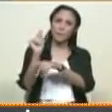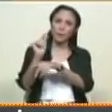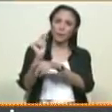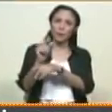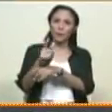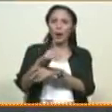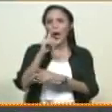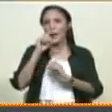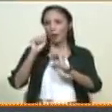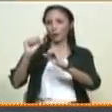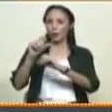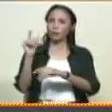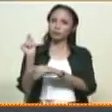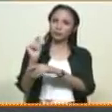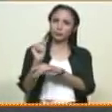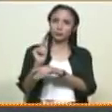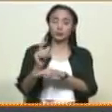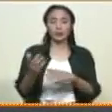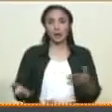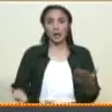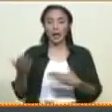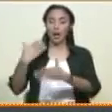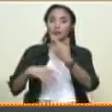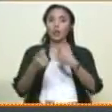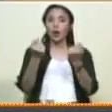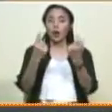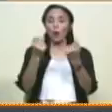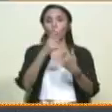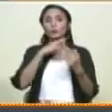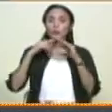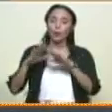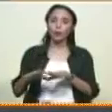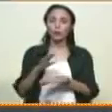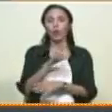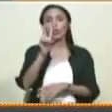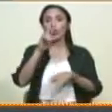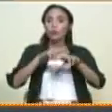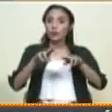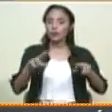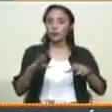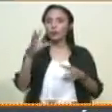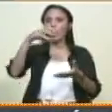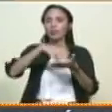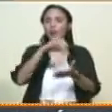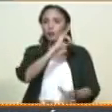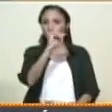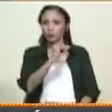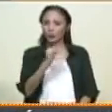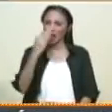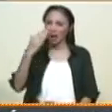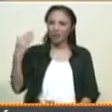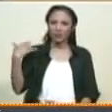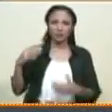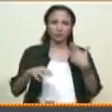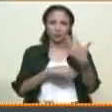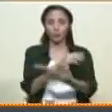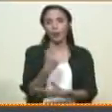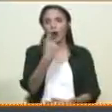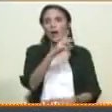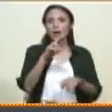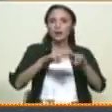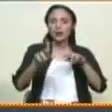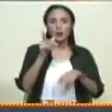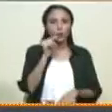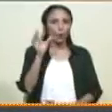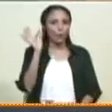Consecuencia, 11 muertos, dos niños del estado Zulia. Dos niños, una niña y un niño,